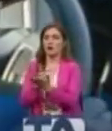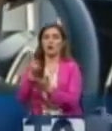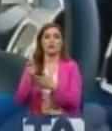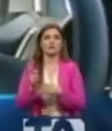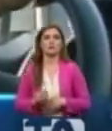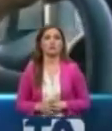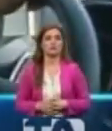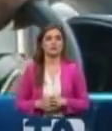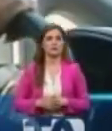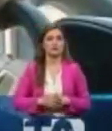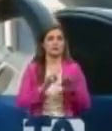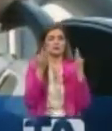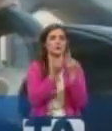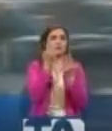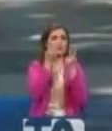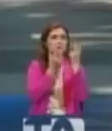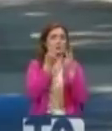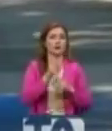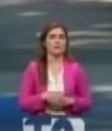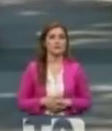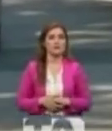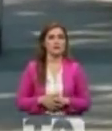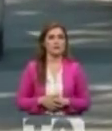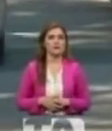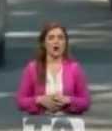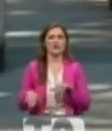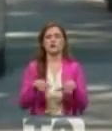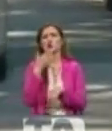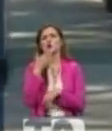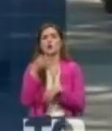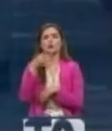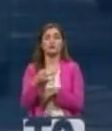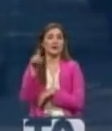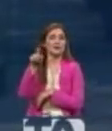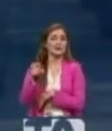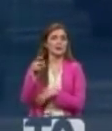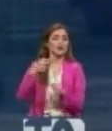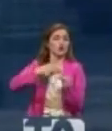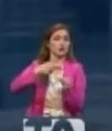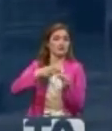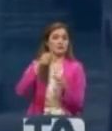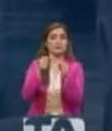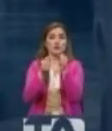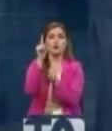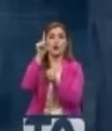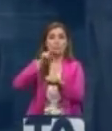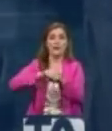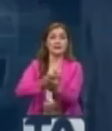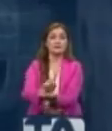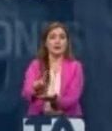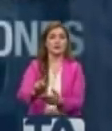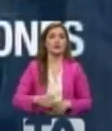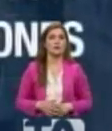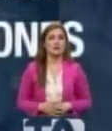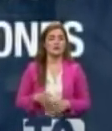ir a visitar a los familiares. Para cumplir con todas estas actividades, Carol necesita tanquear su vehículo una vez por semana.